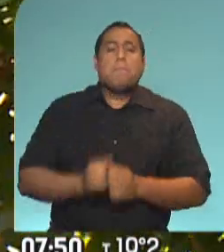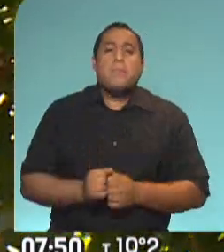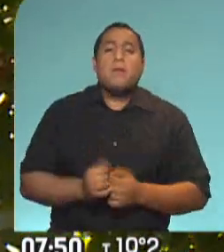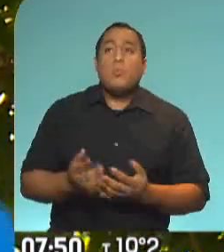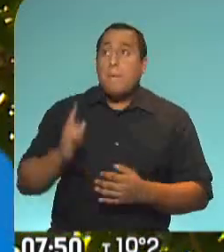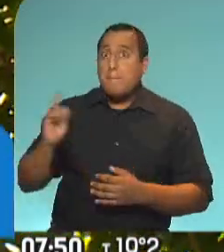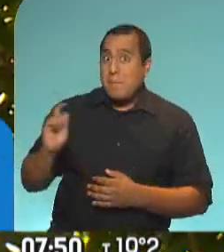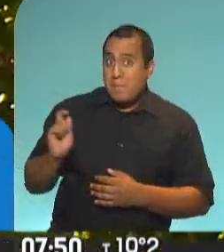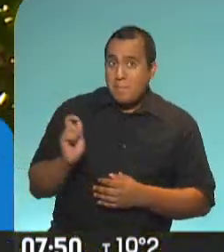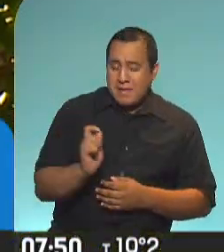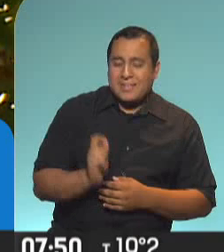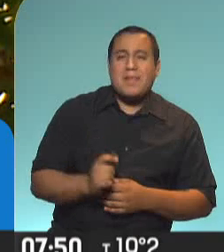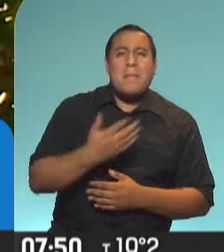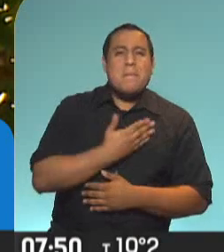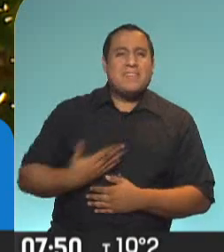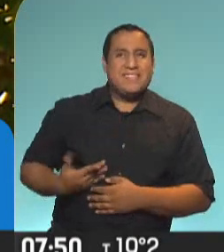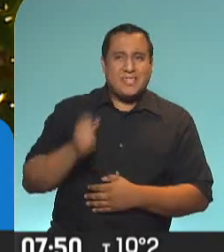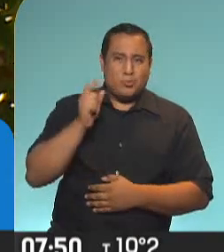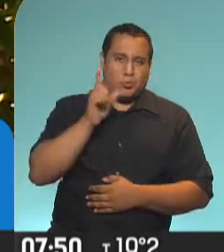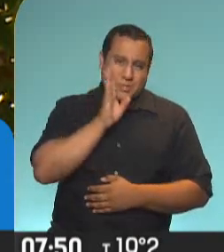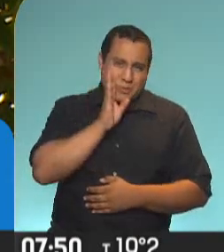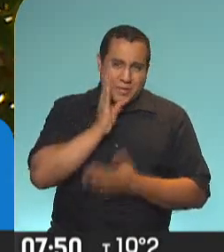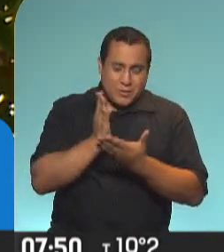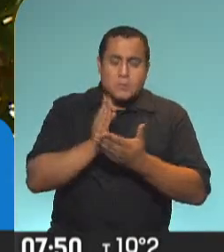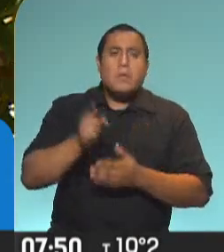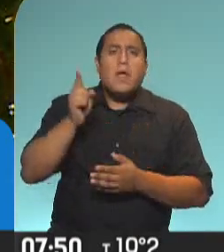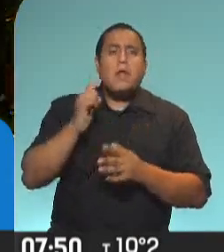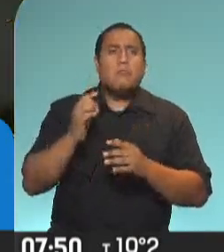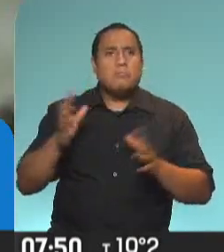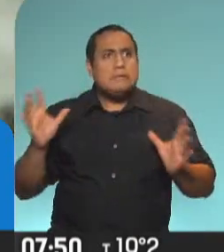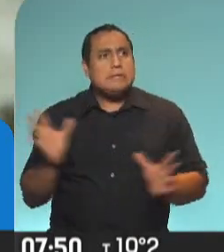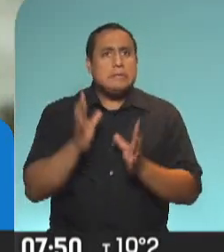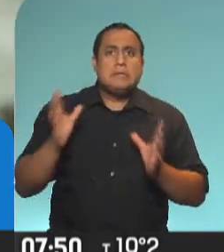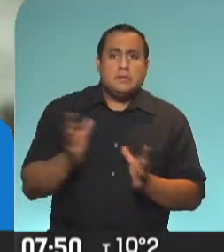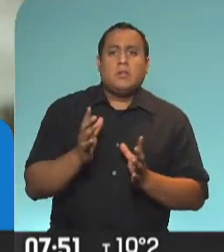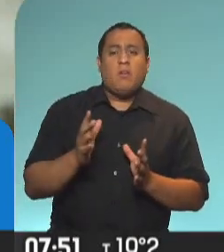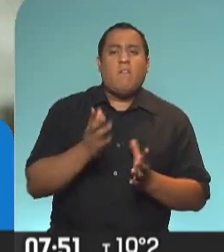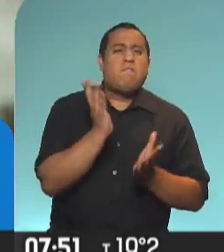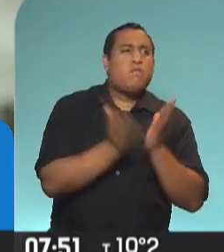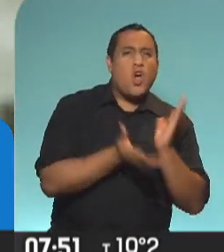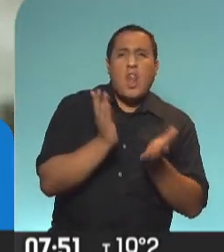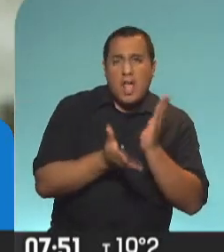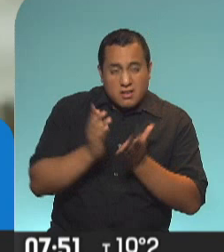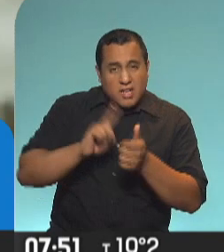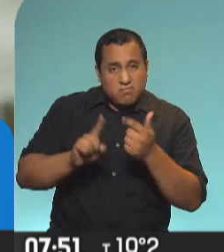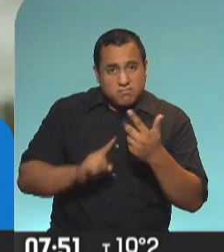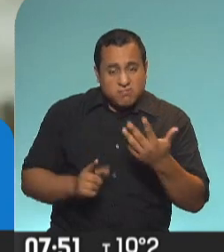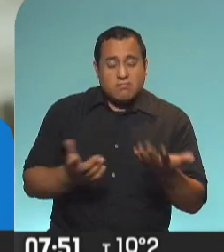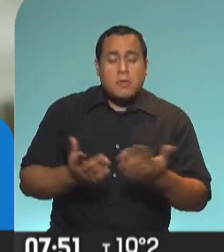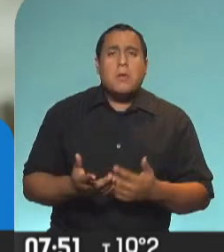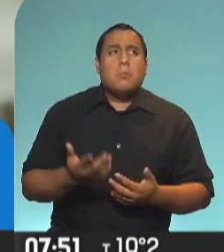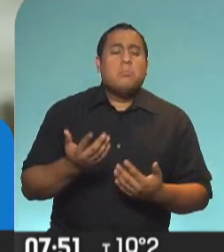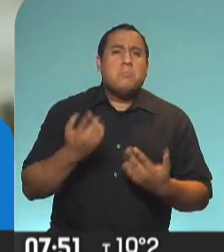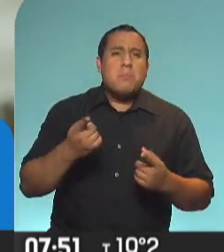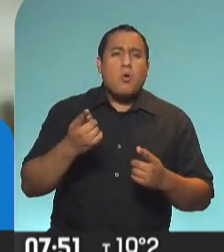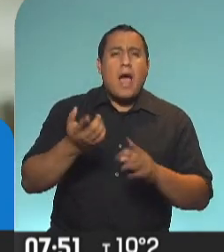meses particularmente, el presidente norteamericano estuvo fomentando estos episodios de violencia, incluso podríamos decir en la